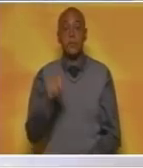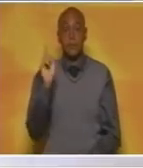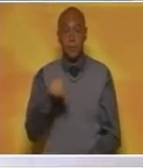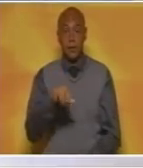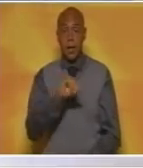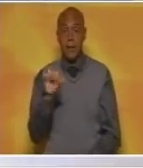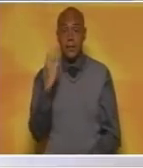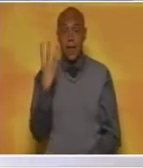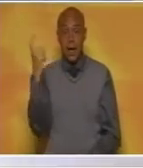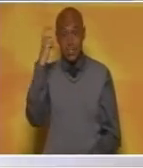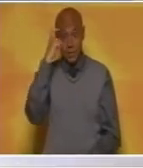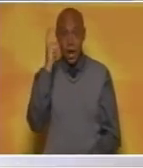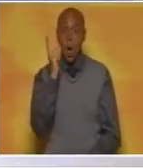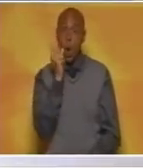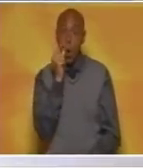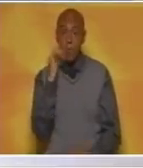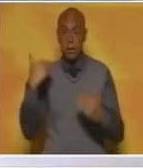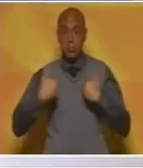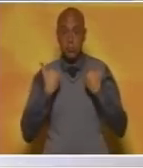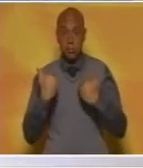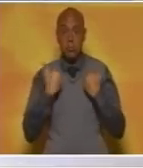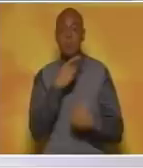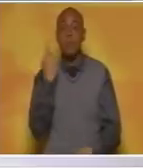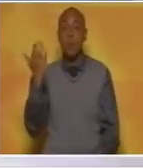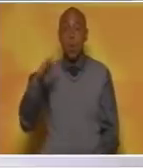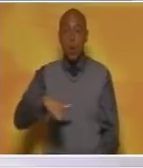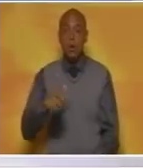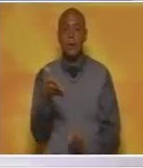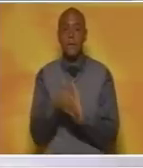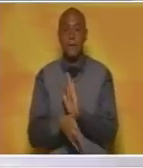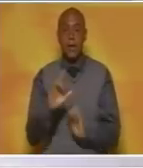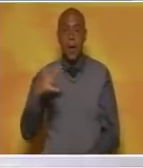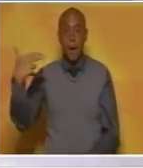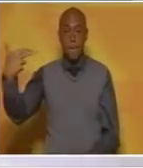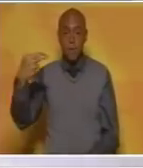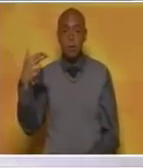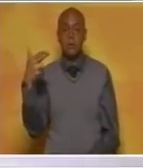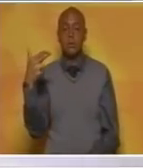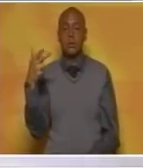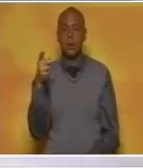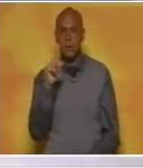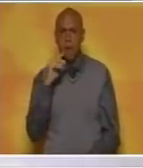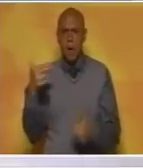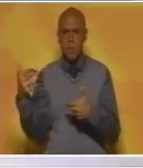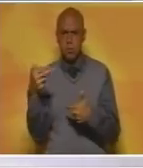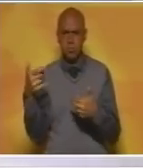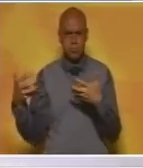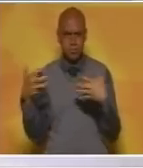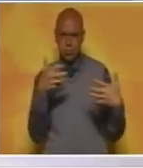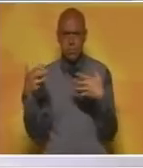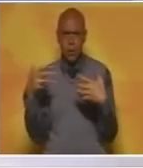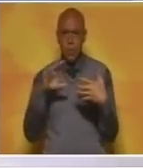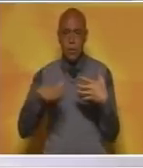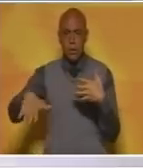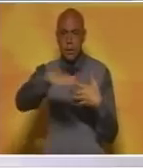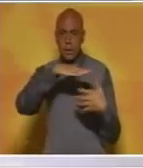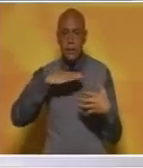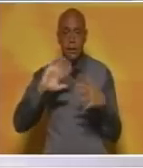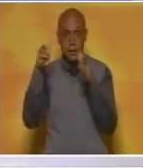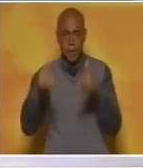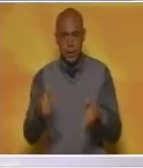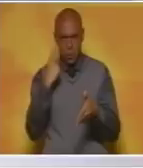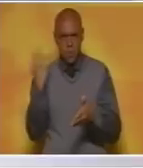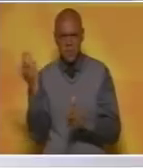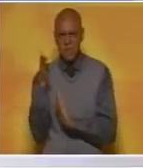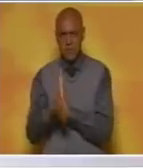3 días de agonía, un hombre murió tras recibir un disparo cuando quedó en la línea de fuego durante un enfrentamiento en el cementerio. Nelcio Oviedo